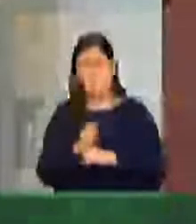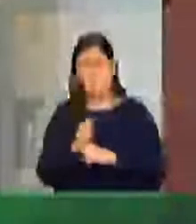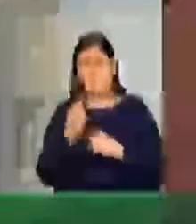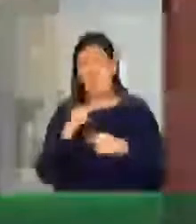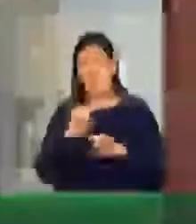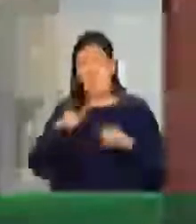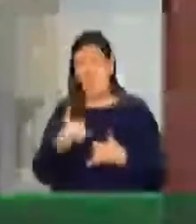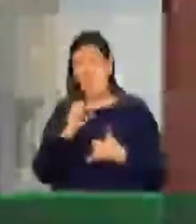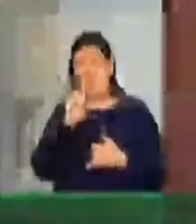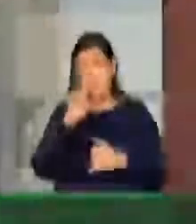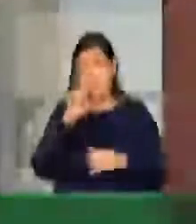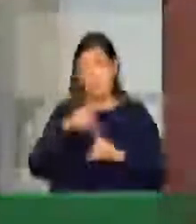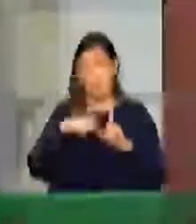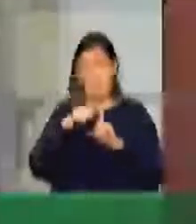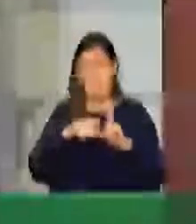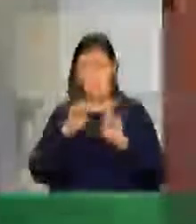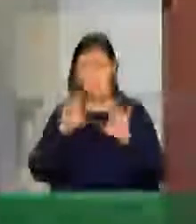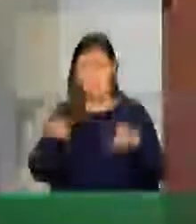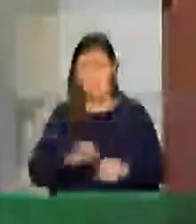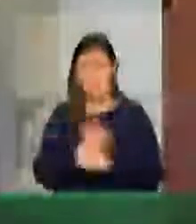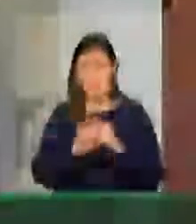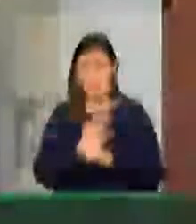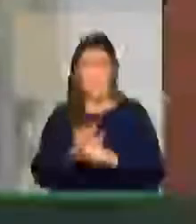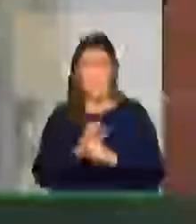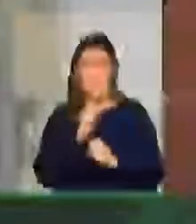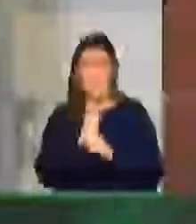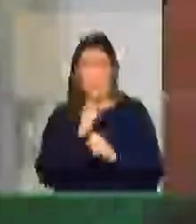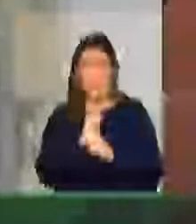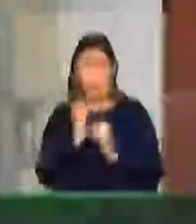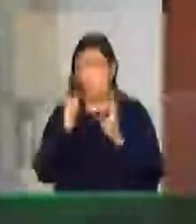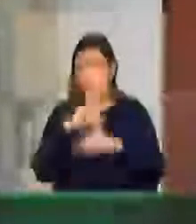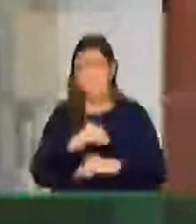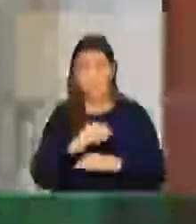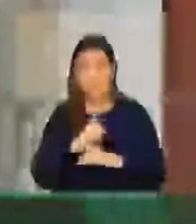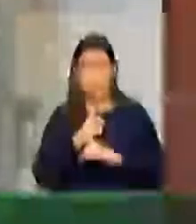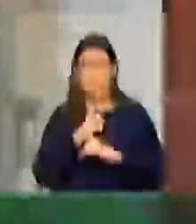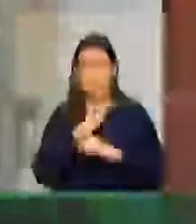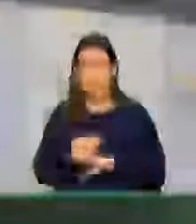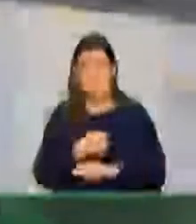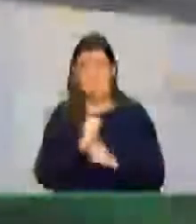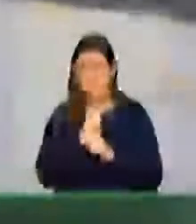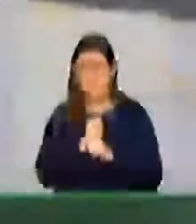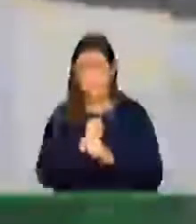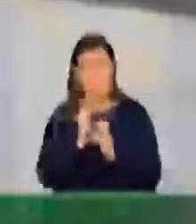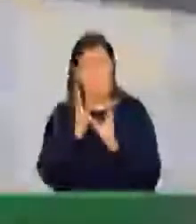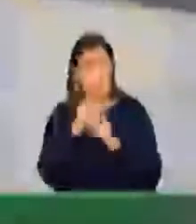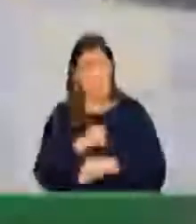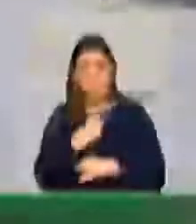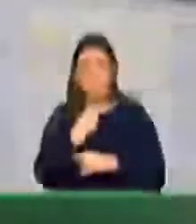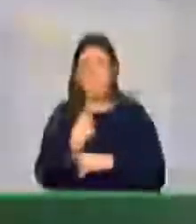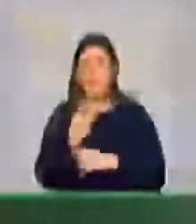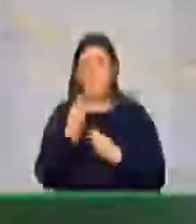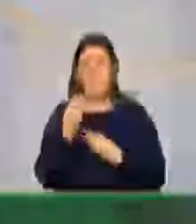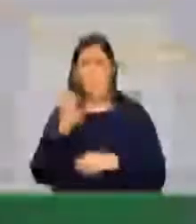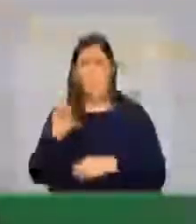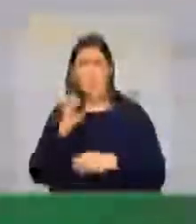ya llevamos 15 meses de esta pandemia donde los trabajadores, hay lugares que no han podido entrar, no han podido ingresar a trabajar. La UNOT sostiene que muchas